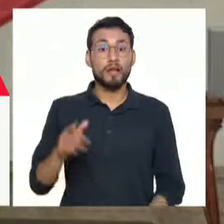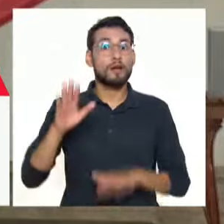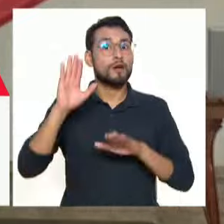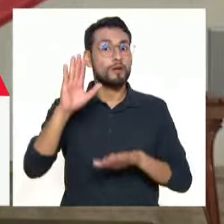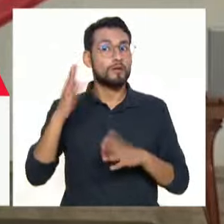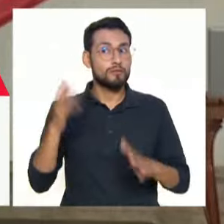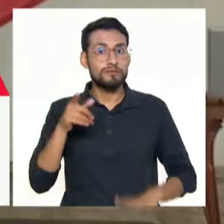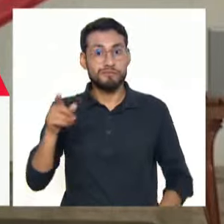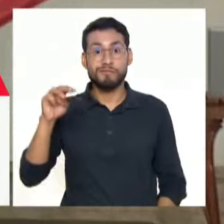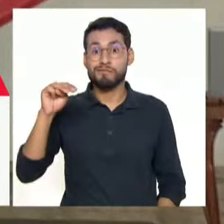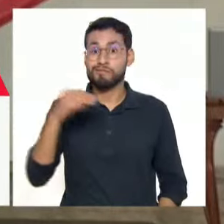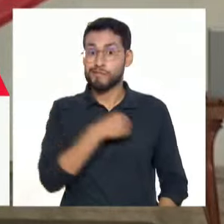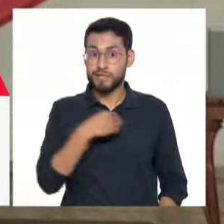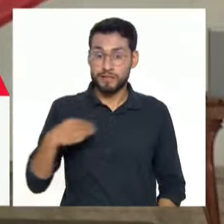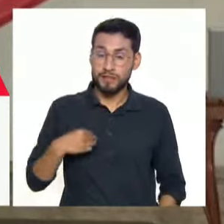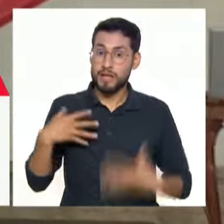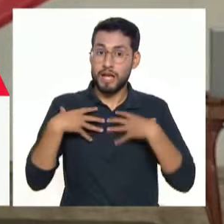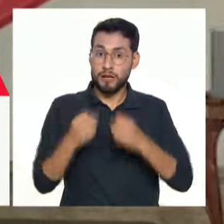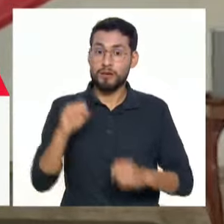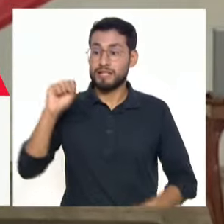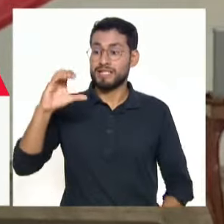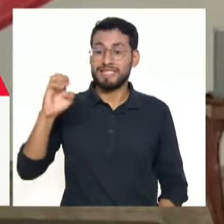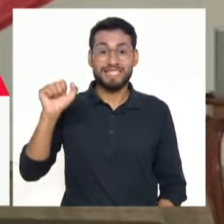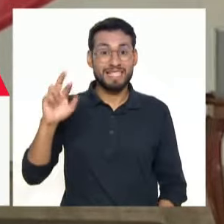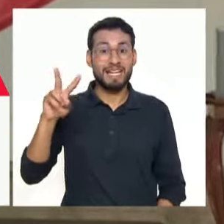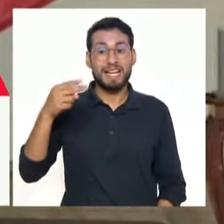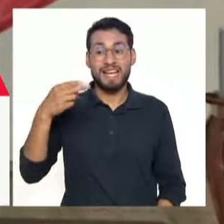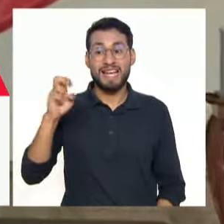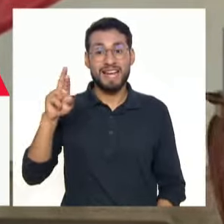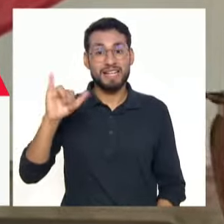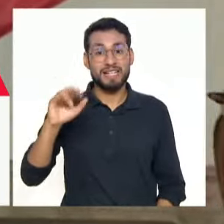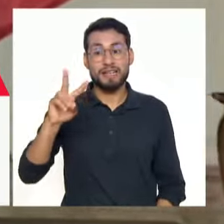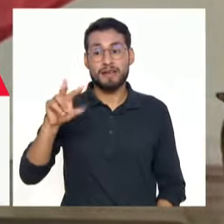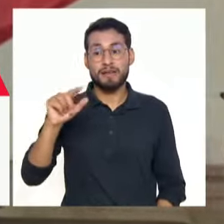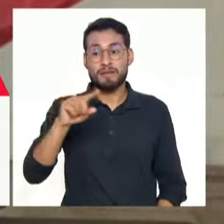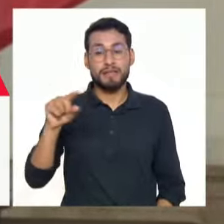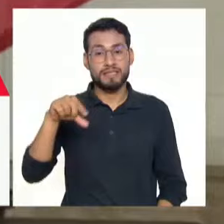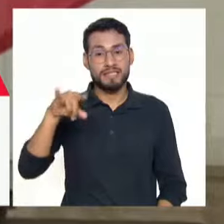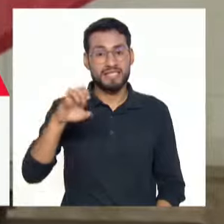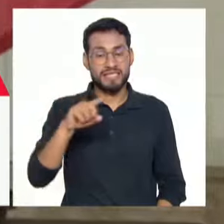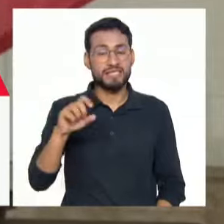Juramentación del ministro de Salud, César Henry Vázquez